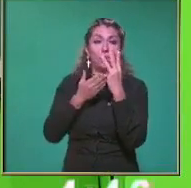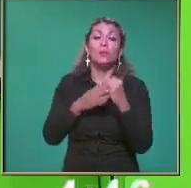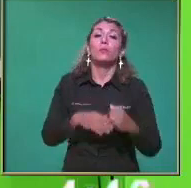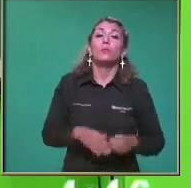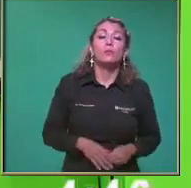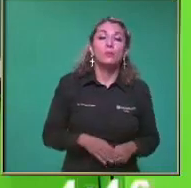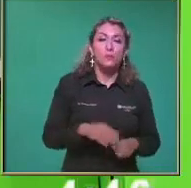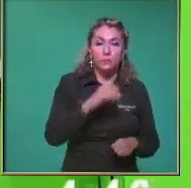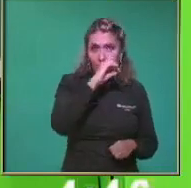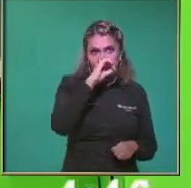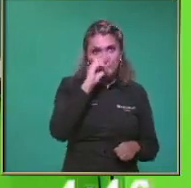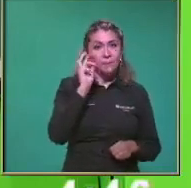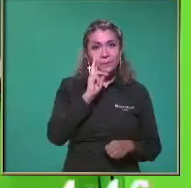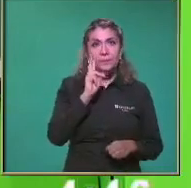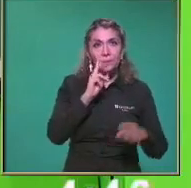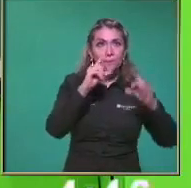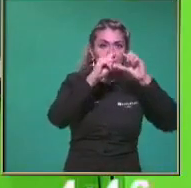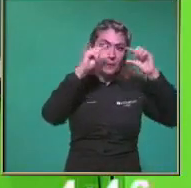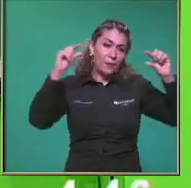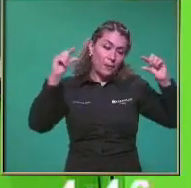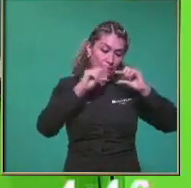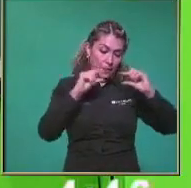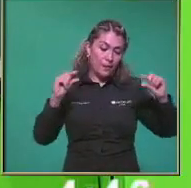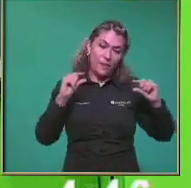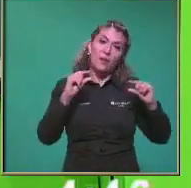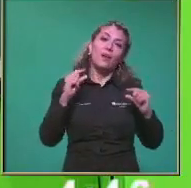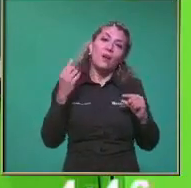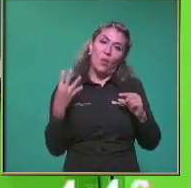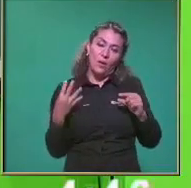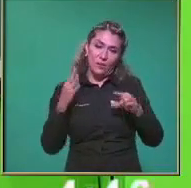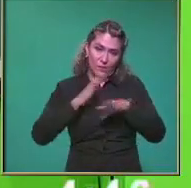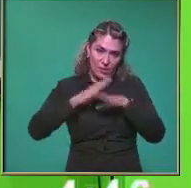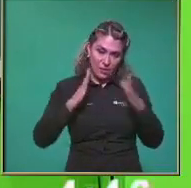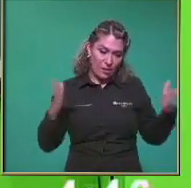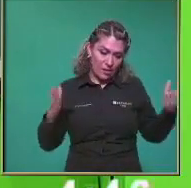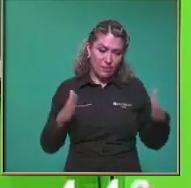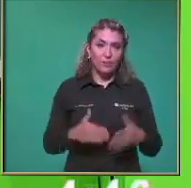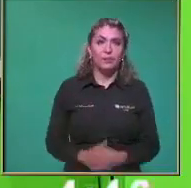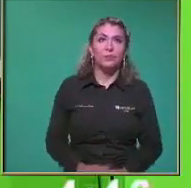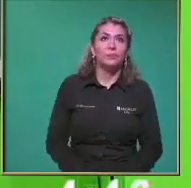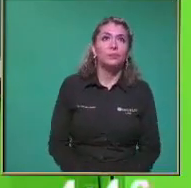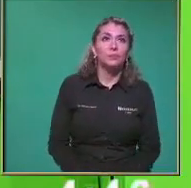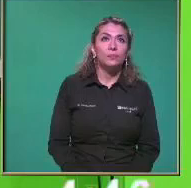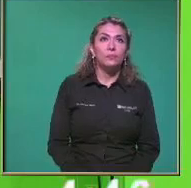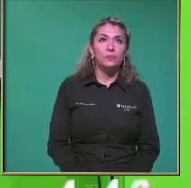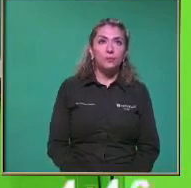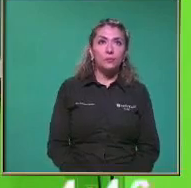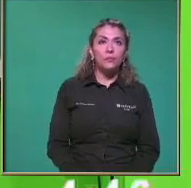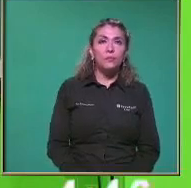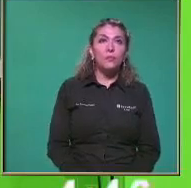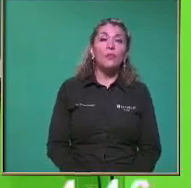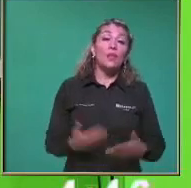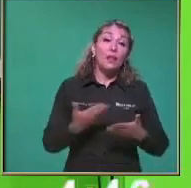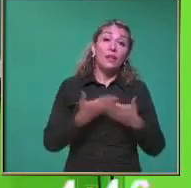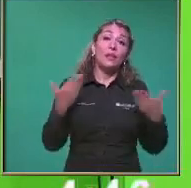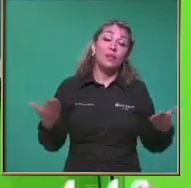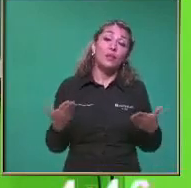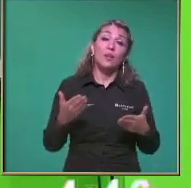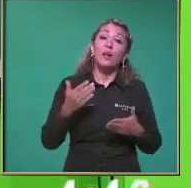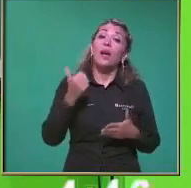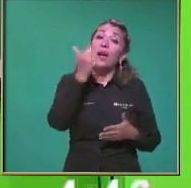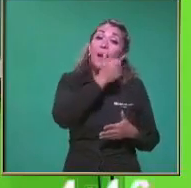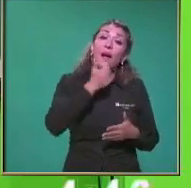tercio es mayor que el cuarto. Muy bien. Tengo ahora una comparación de las estaturas de unos